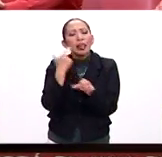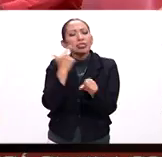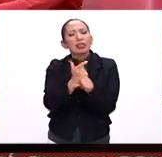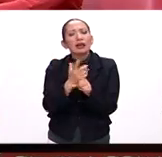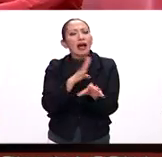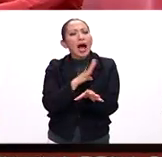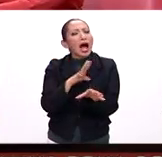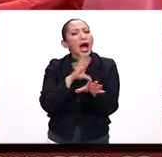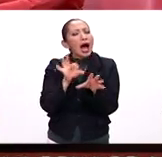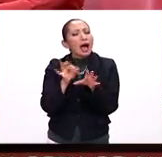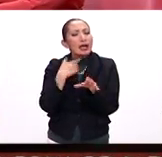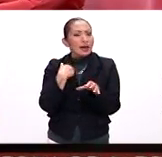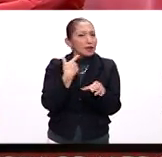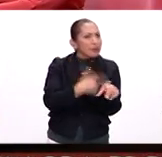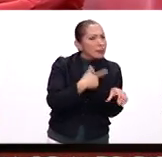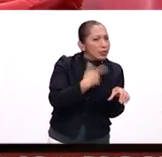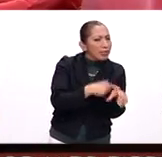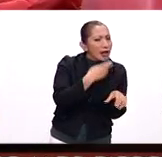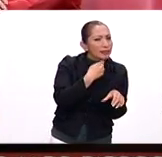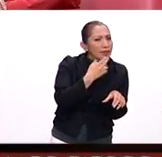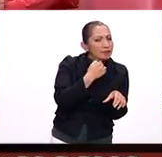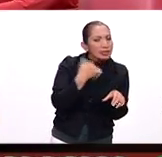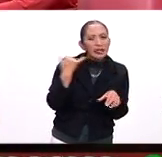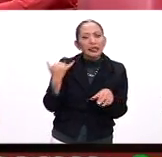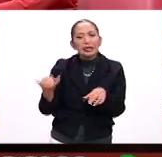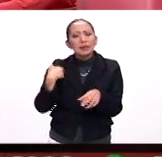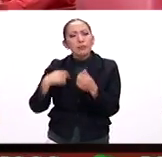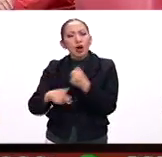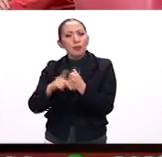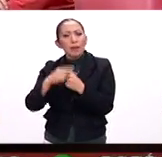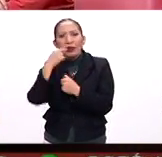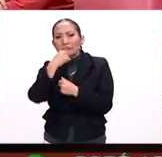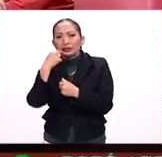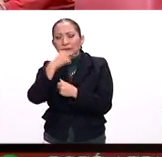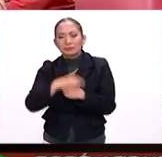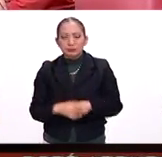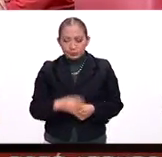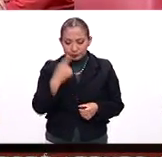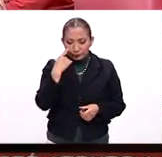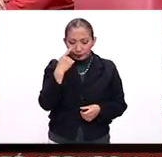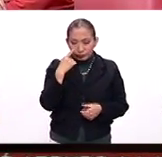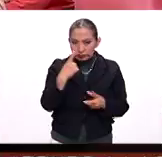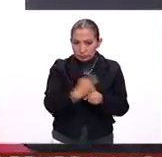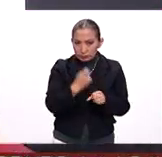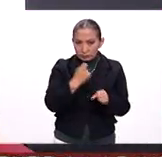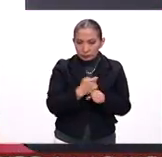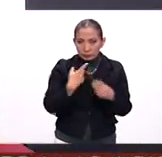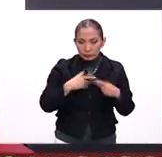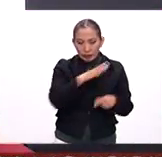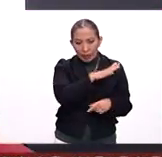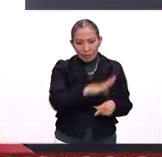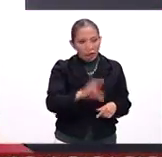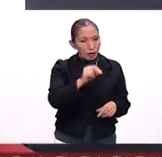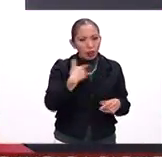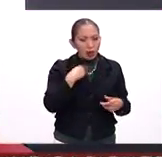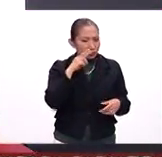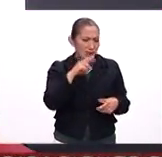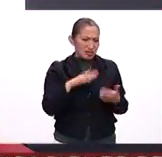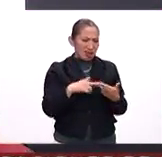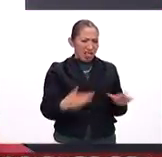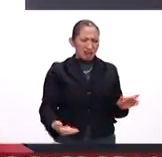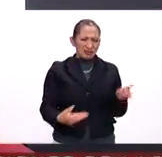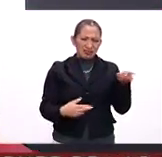encontraron ustedes entre la enfermedad y los problemas que pueden suscitarse en la boca? Mira, de entrada, por ejemplo, la población general no asocia que